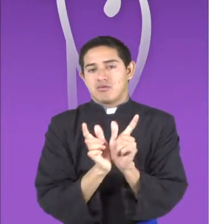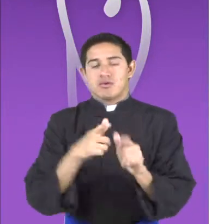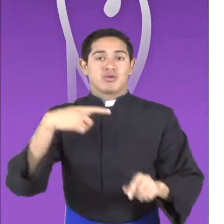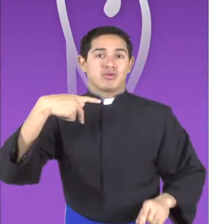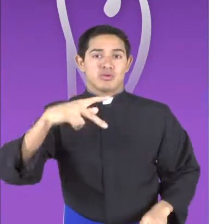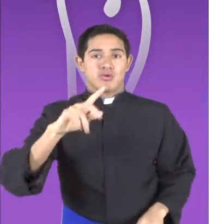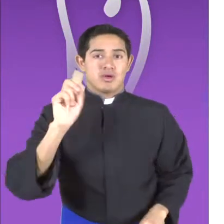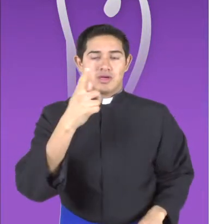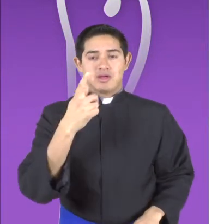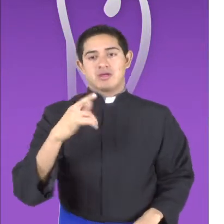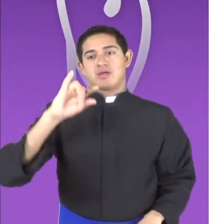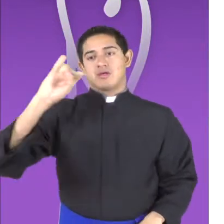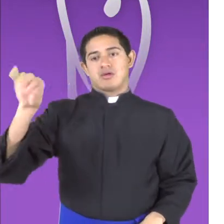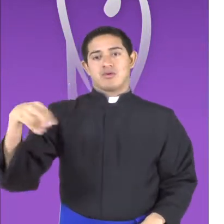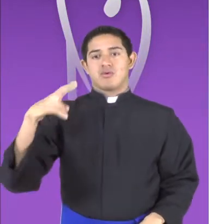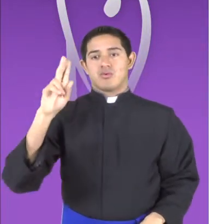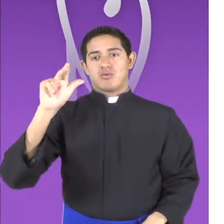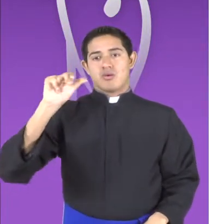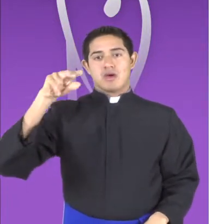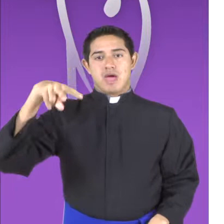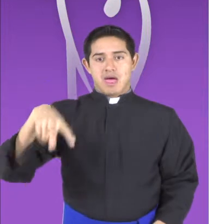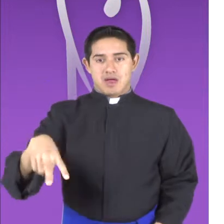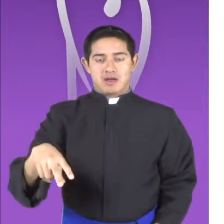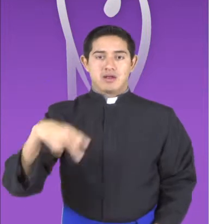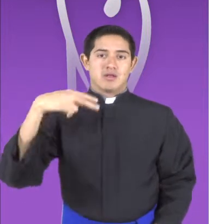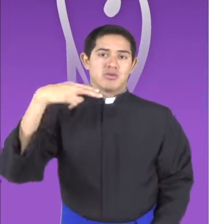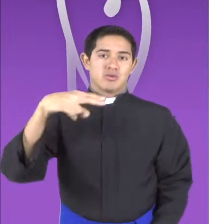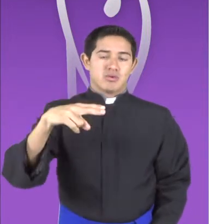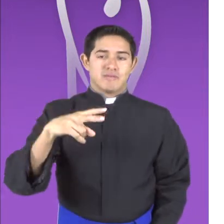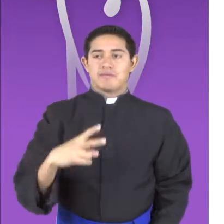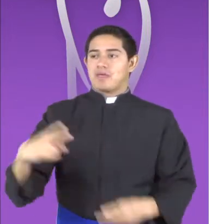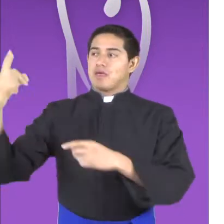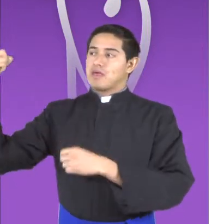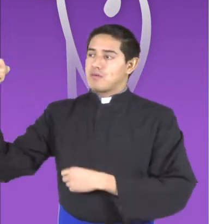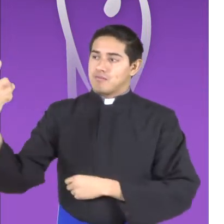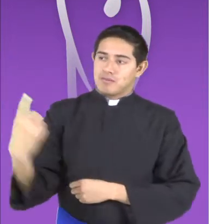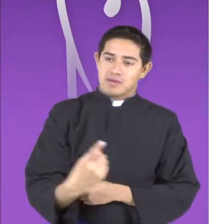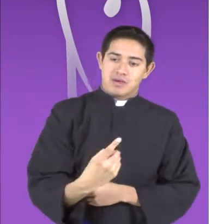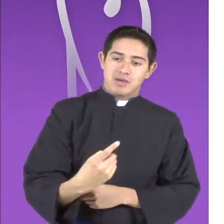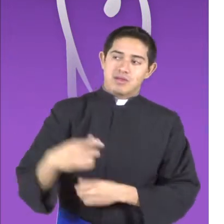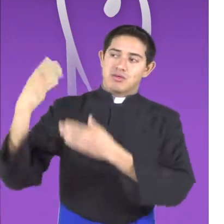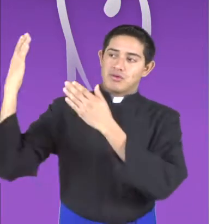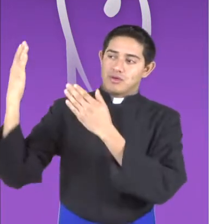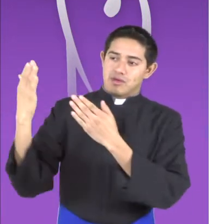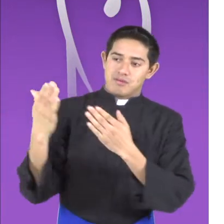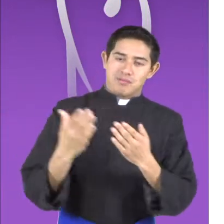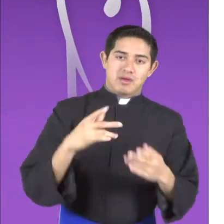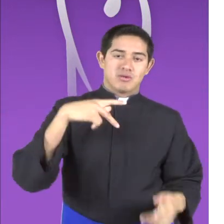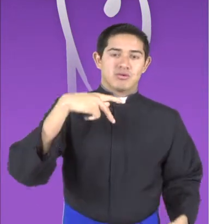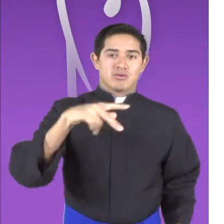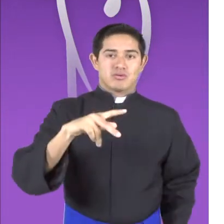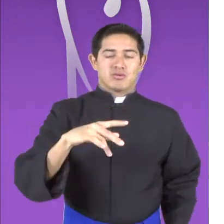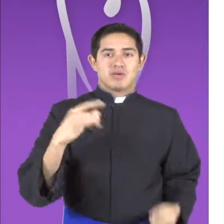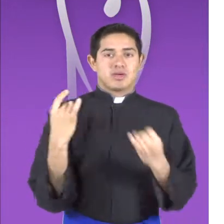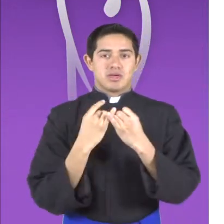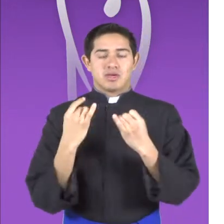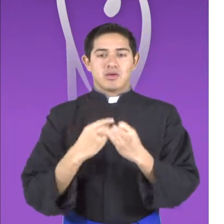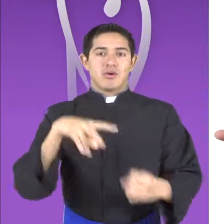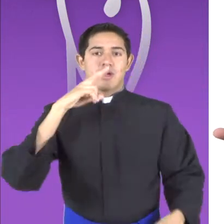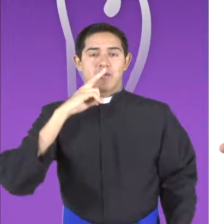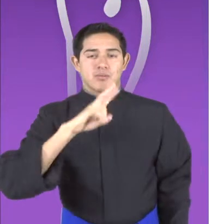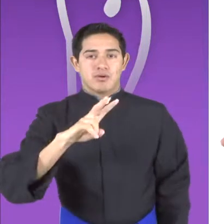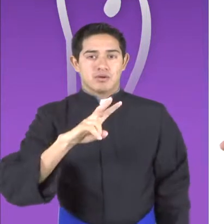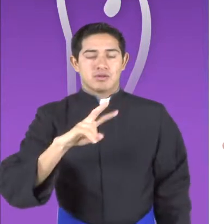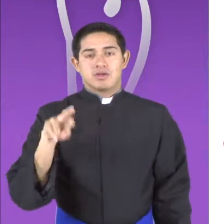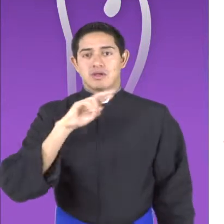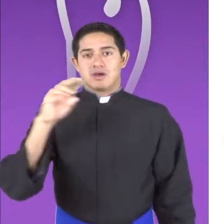eres Juan, eres ese enviado, eres esa voz que reconoce lo